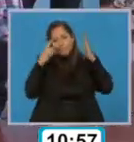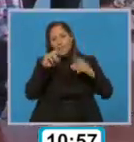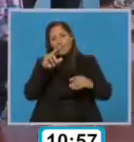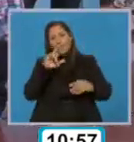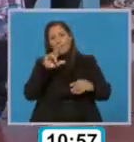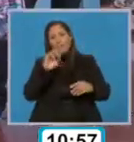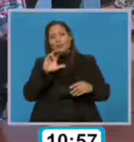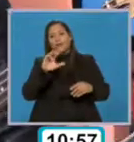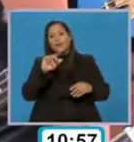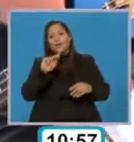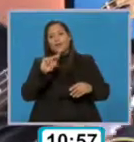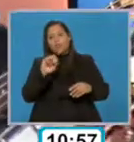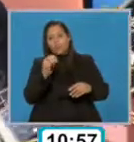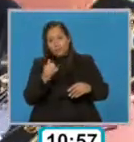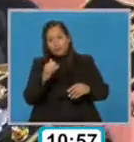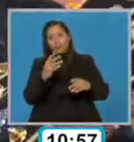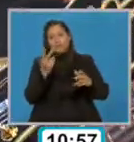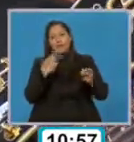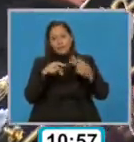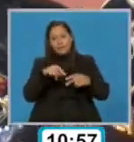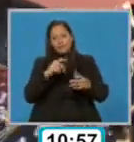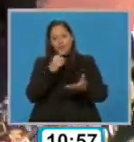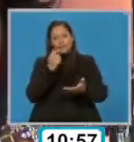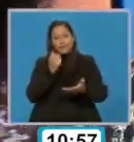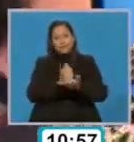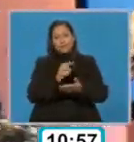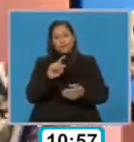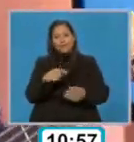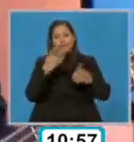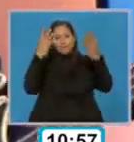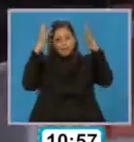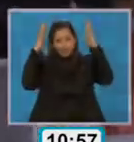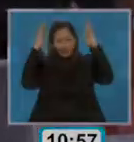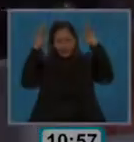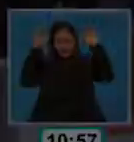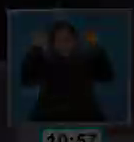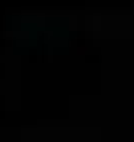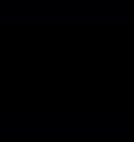Guillermo Campoy, que estuvo, pues ahora sí que deleitándonos con su música.